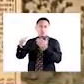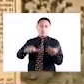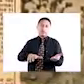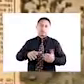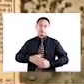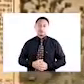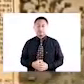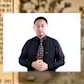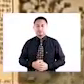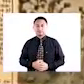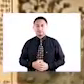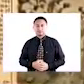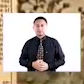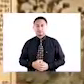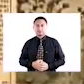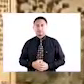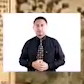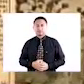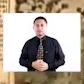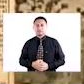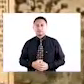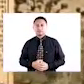muertos.